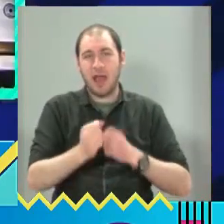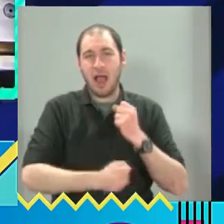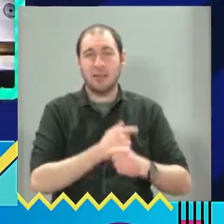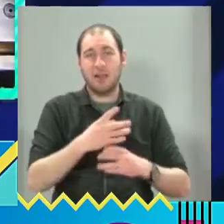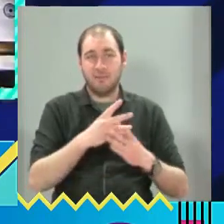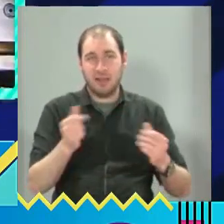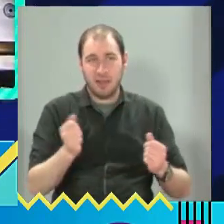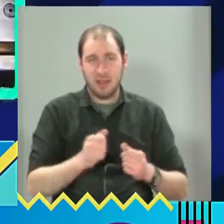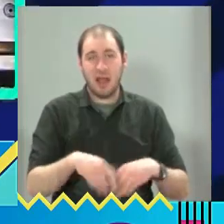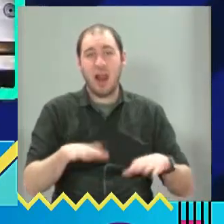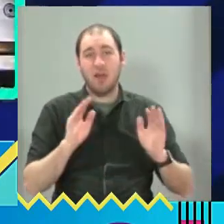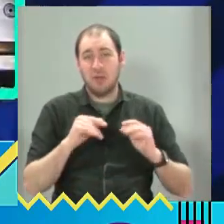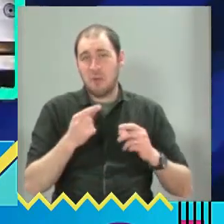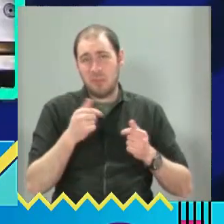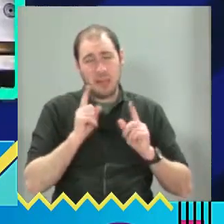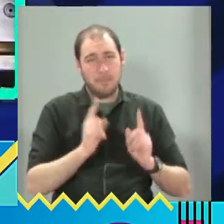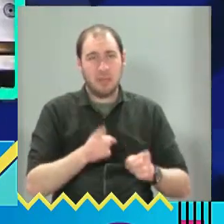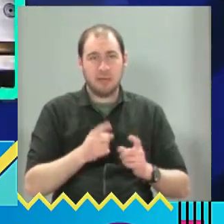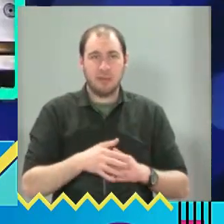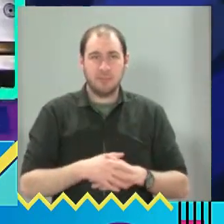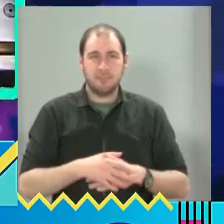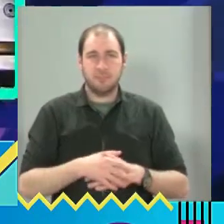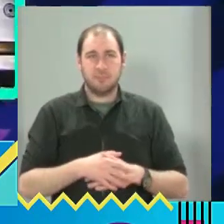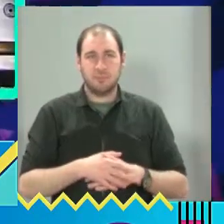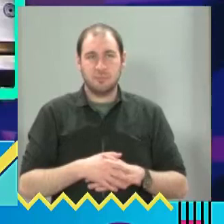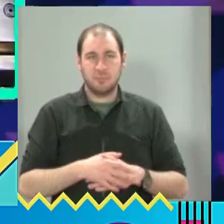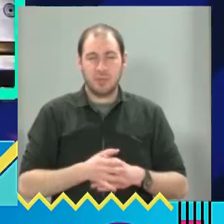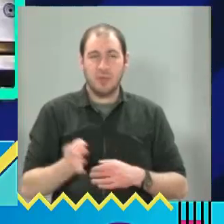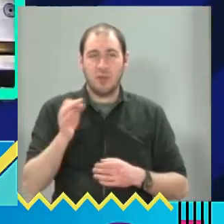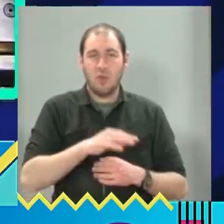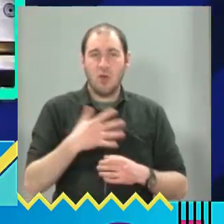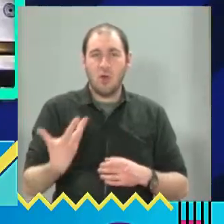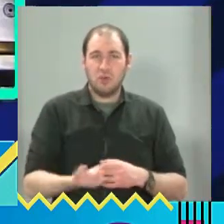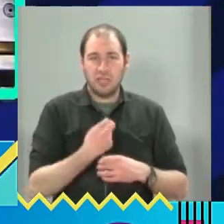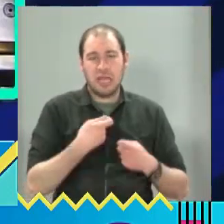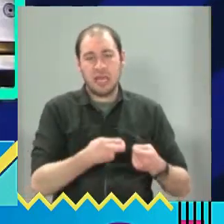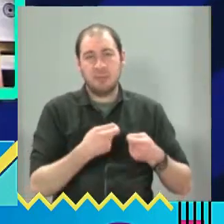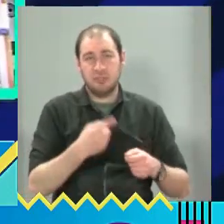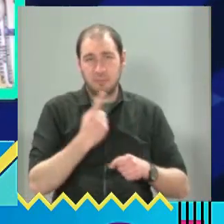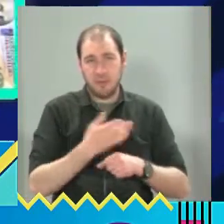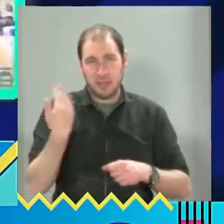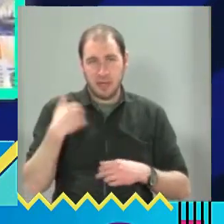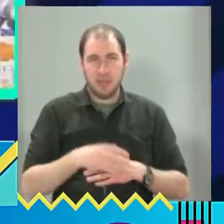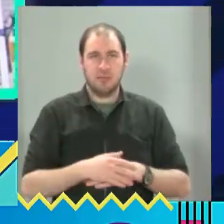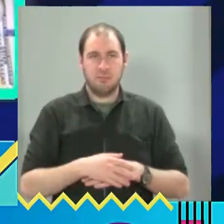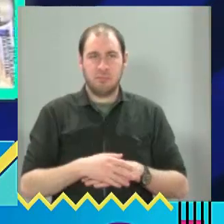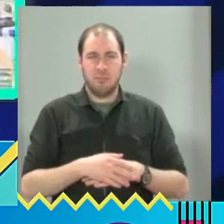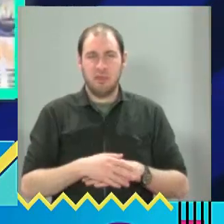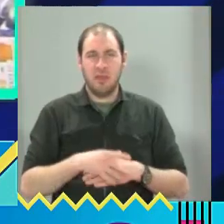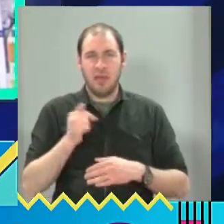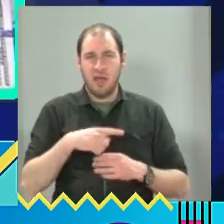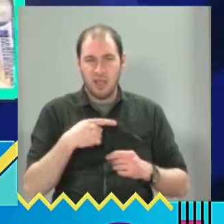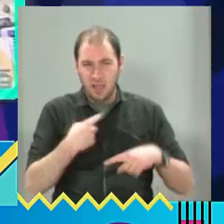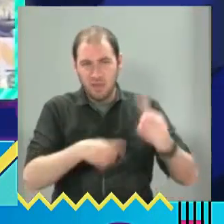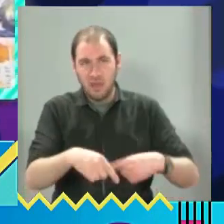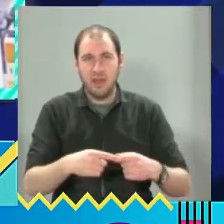que pueda tener el mismo rendimiento o, digamos, obtener la inversión inicial. Entonces empiezan esas